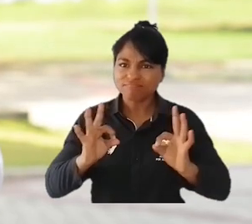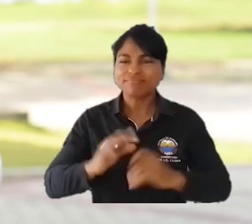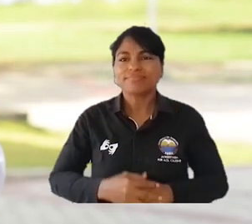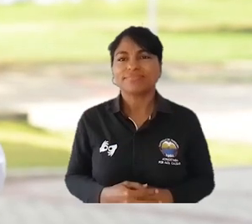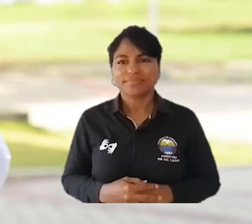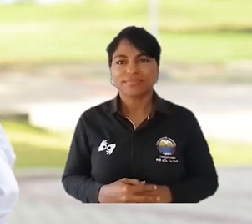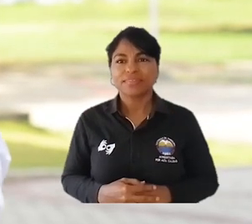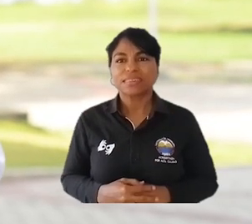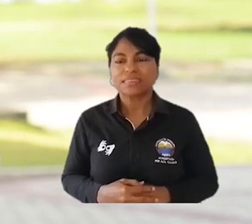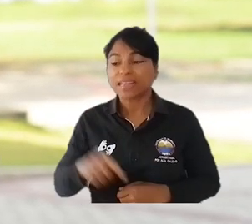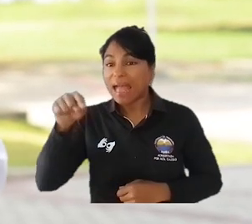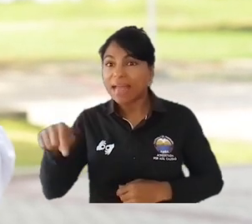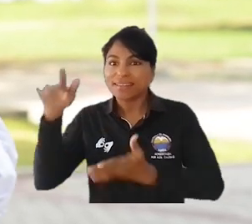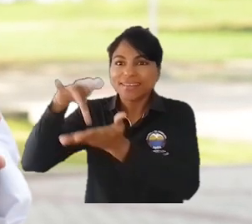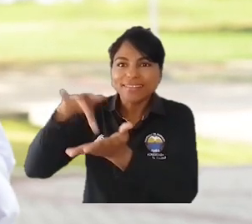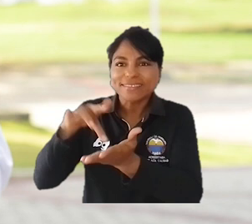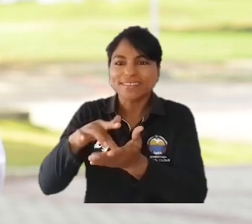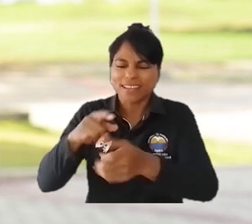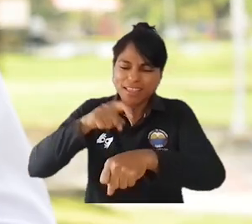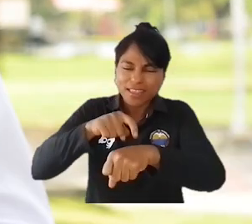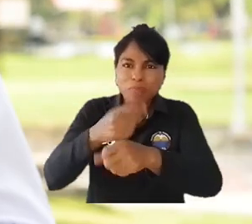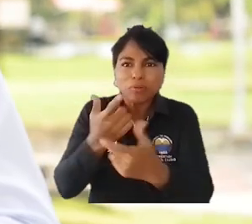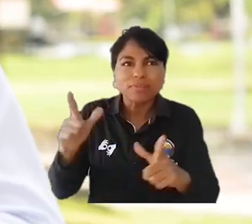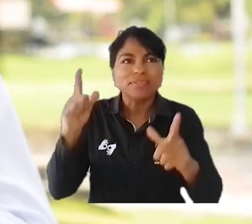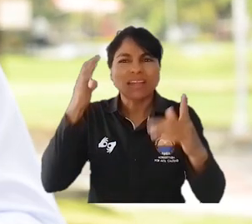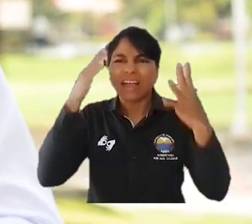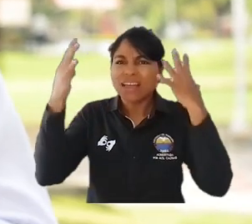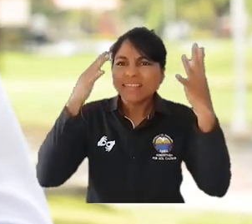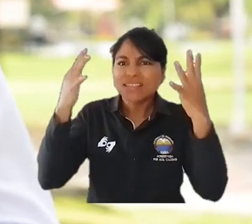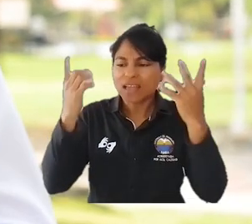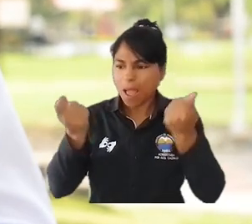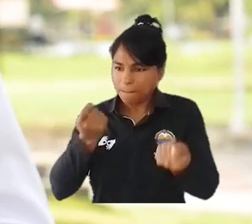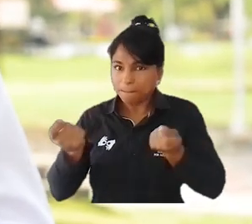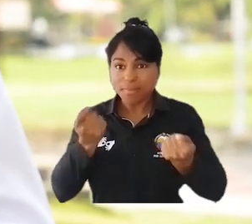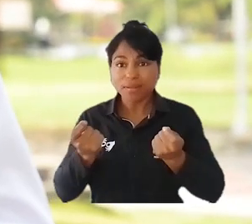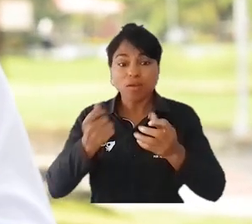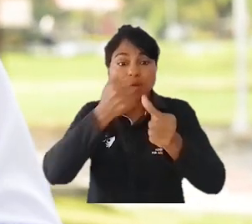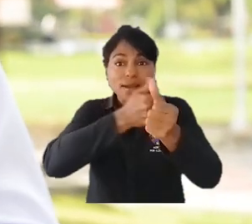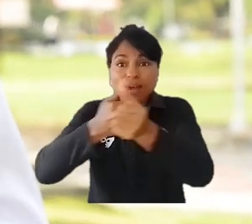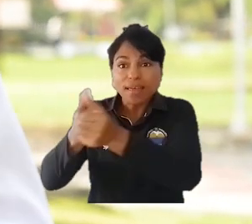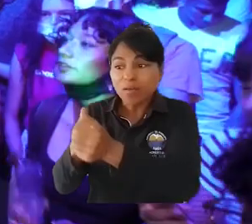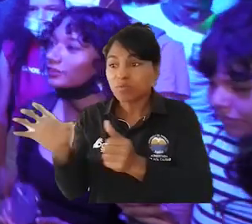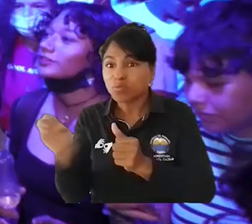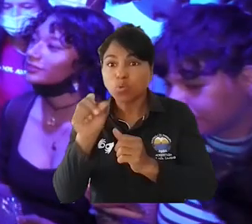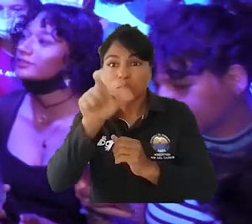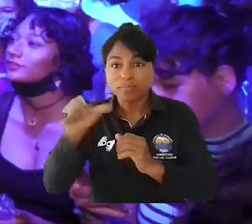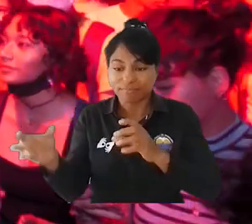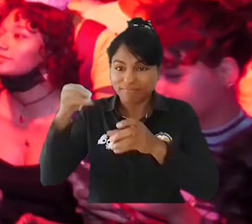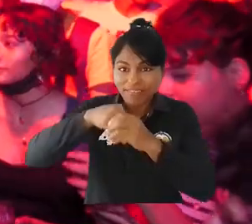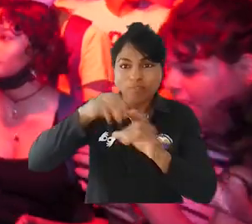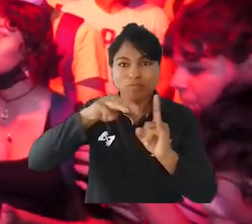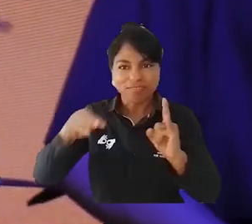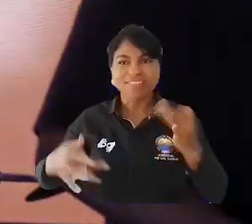espacio para el manejo del tiempo libre, para manejo de estrés, y sé que cada uno de los miembros de la comunidad universitaria va a poder disfrutar de todo lo que